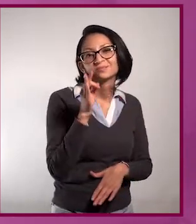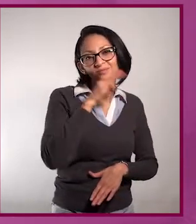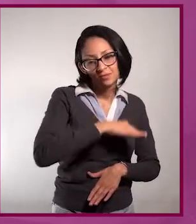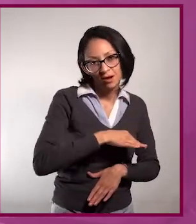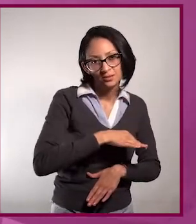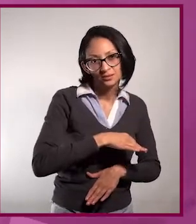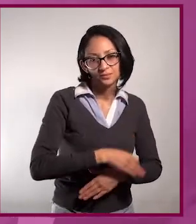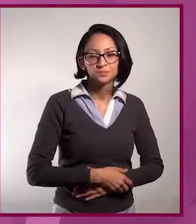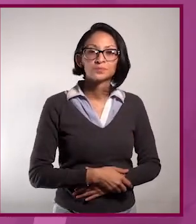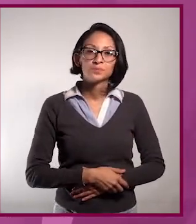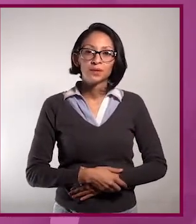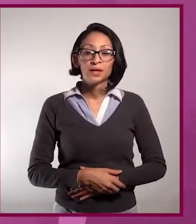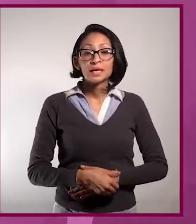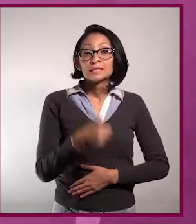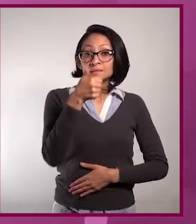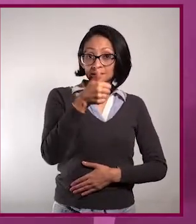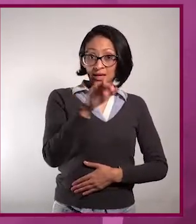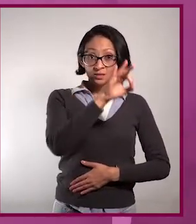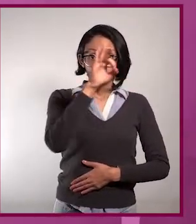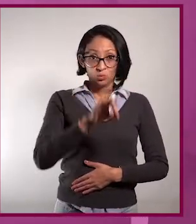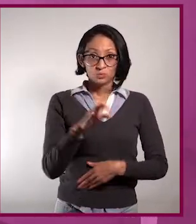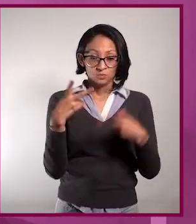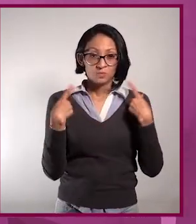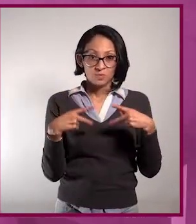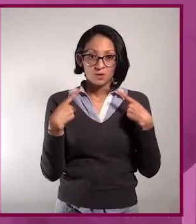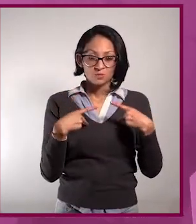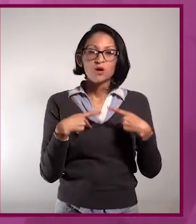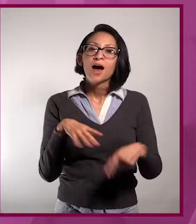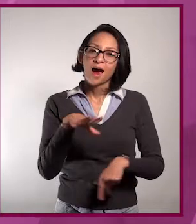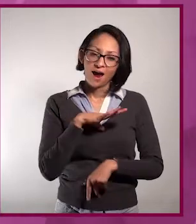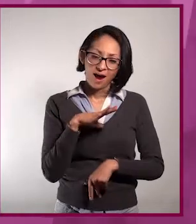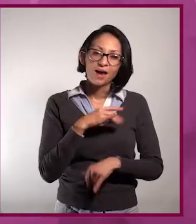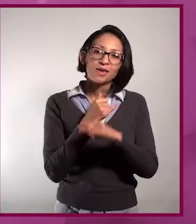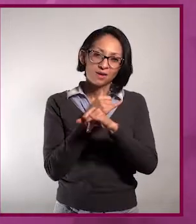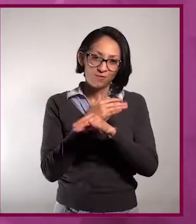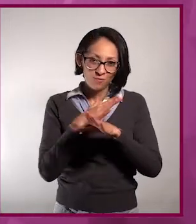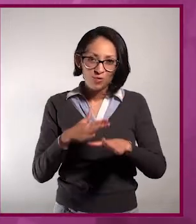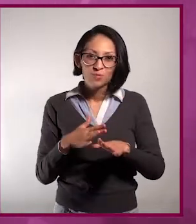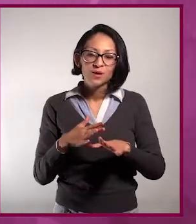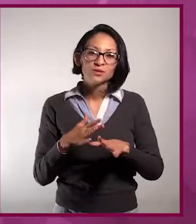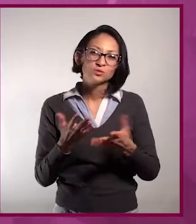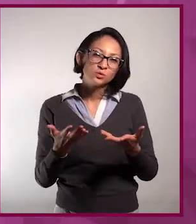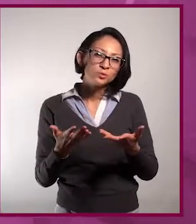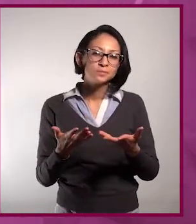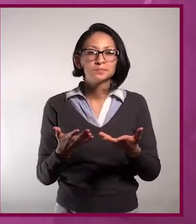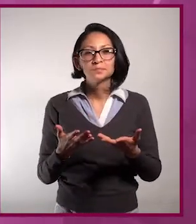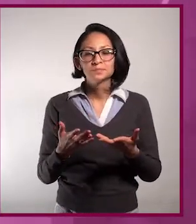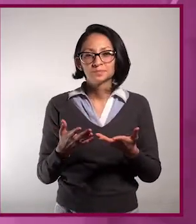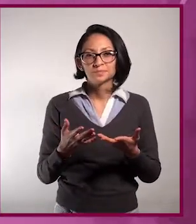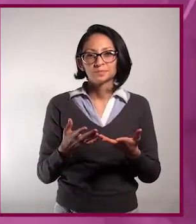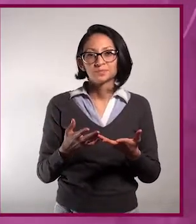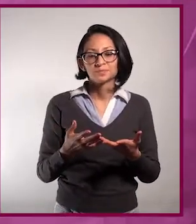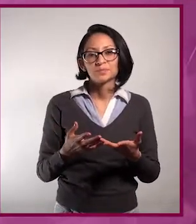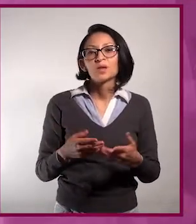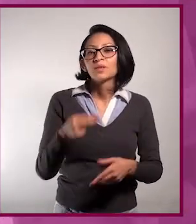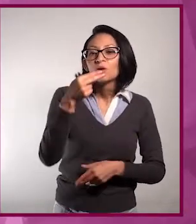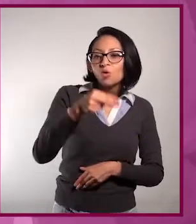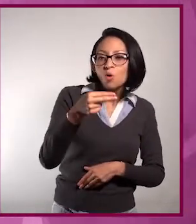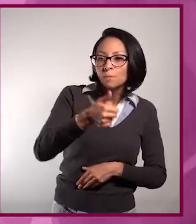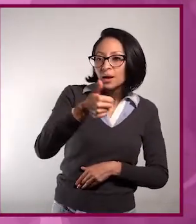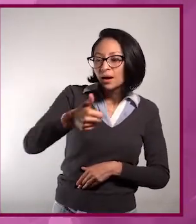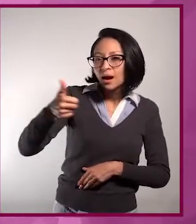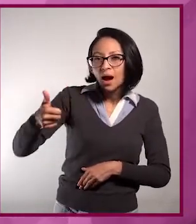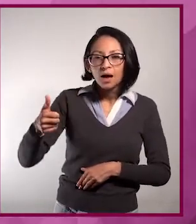mejores. Solamente 6% tienen conocimiento los nombres adecuados y